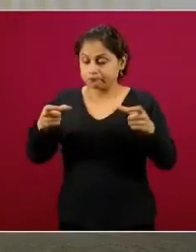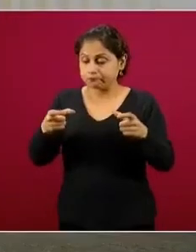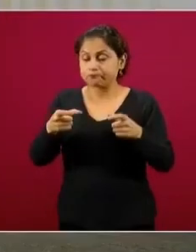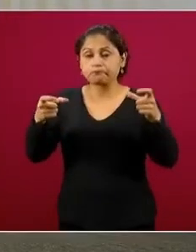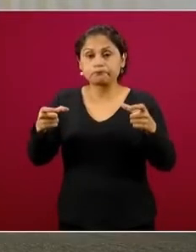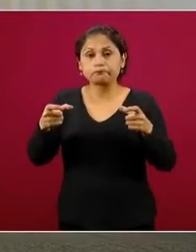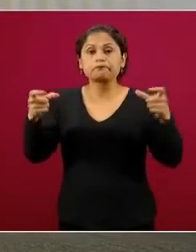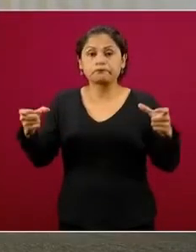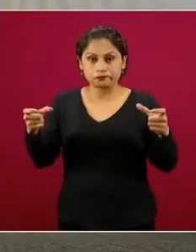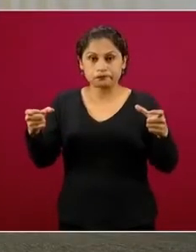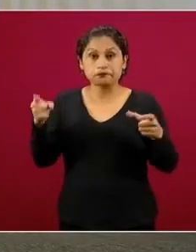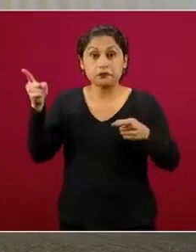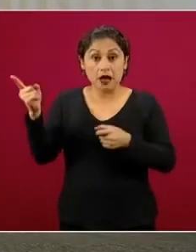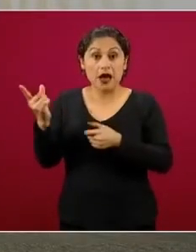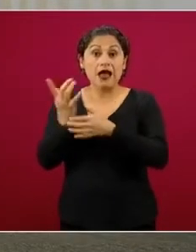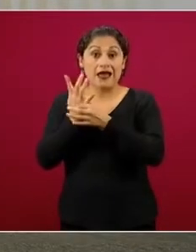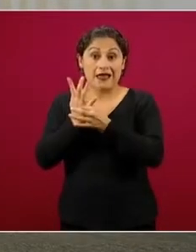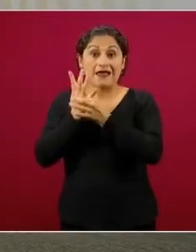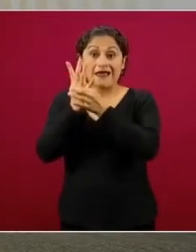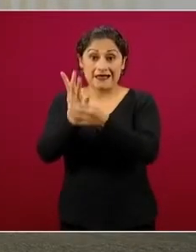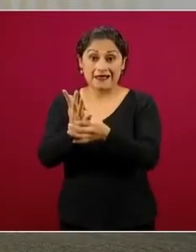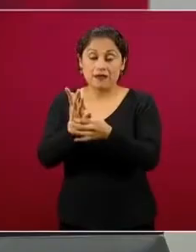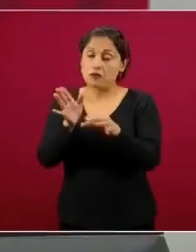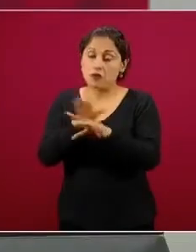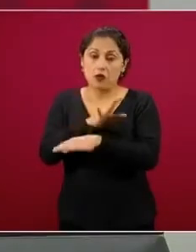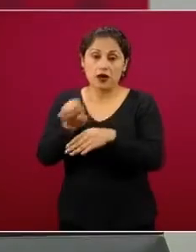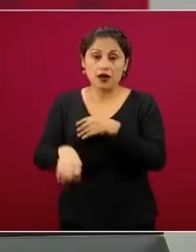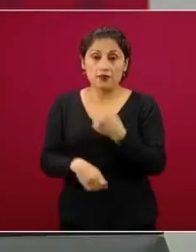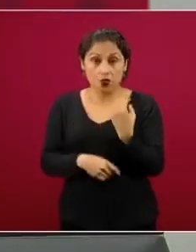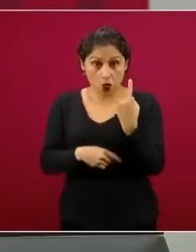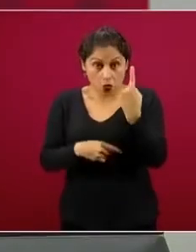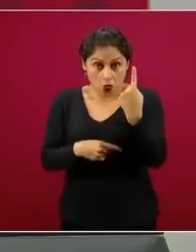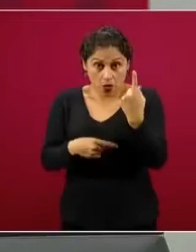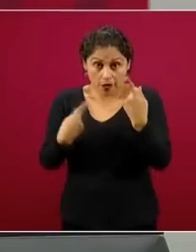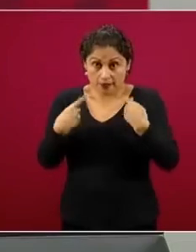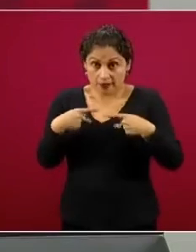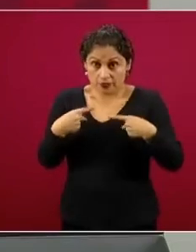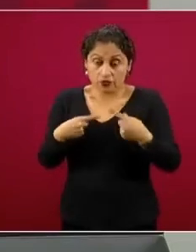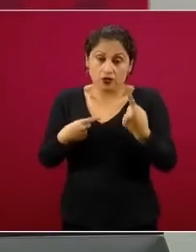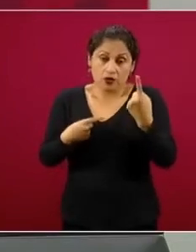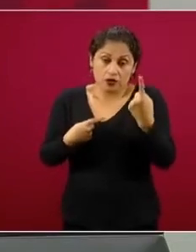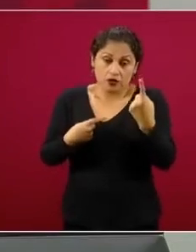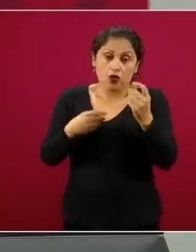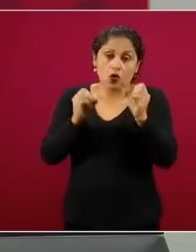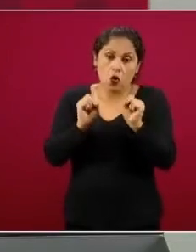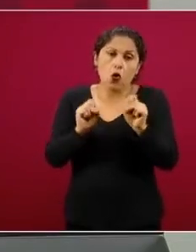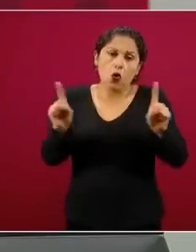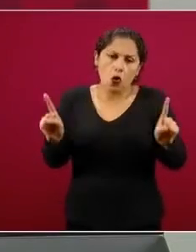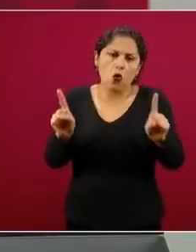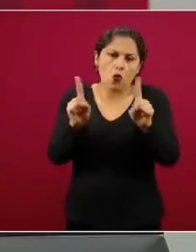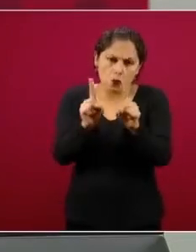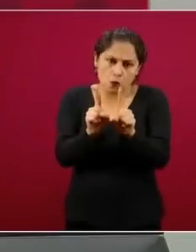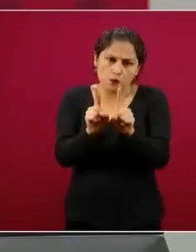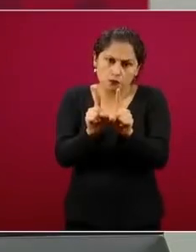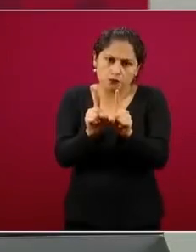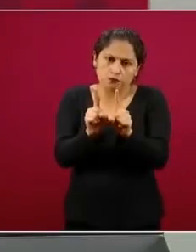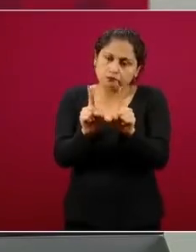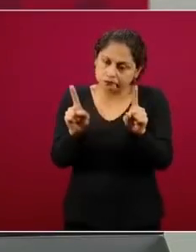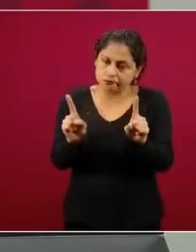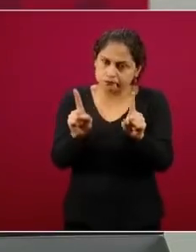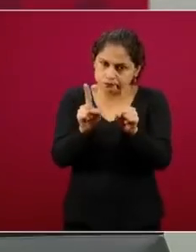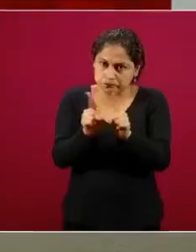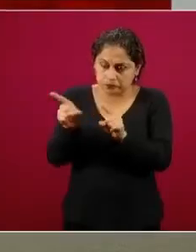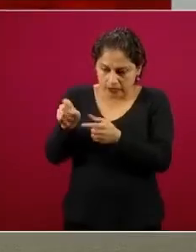en la medida que una persona o una pareja, voy a tomar el caso poblacional, que es el originalmente